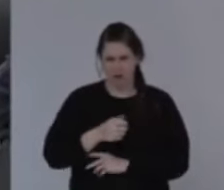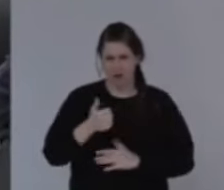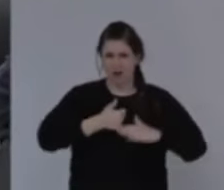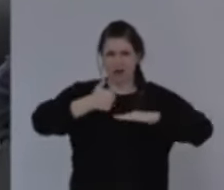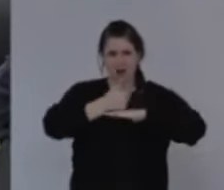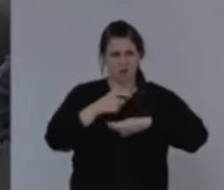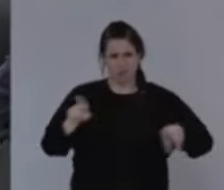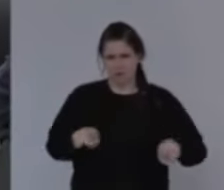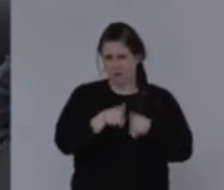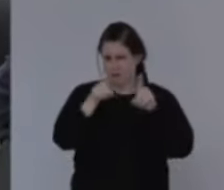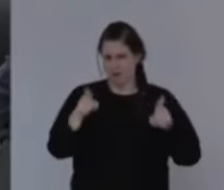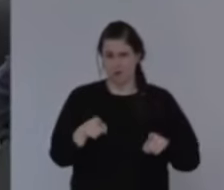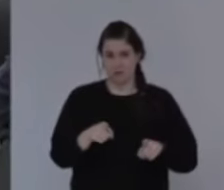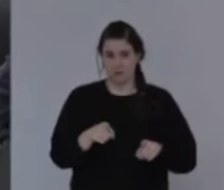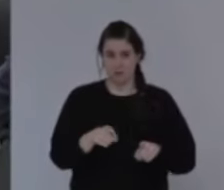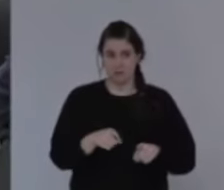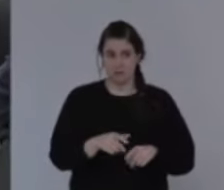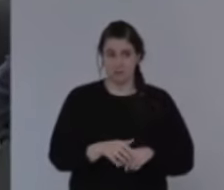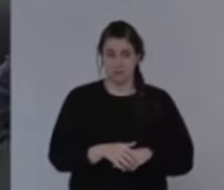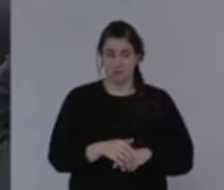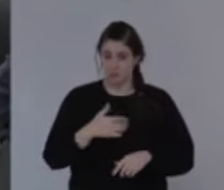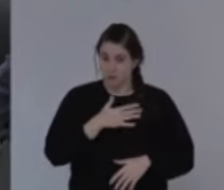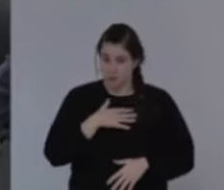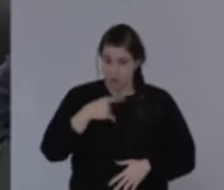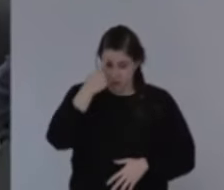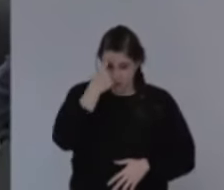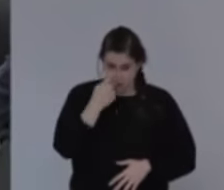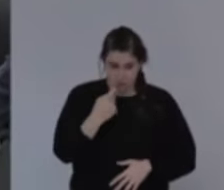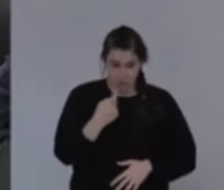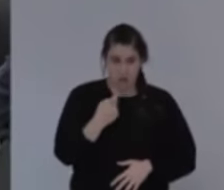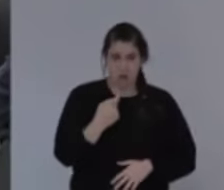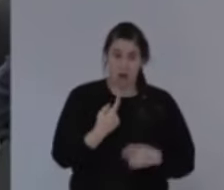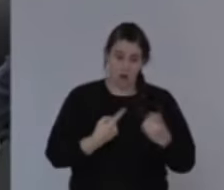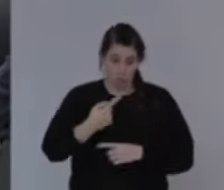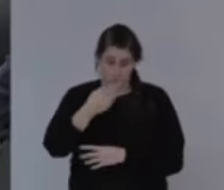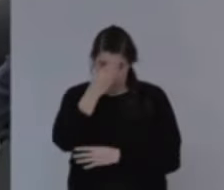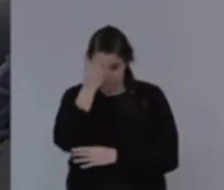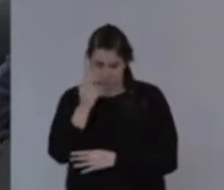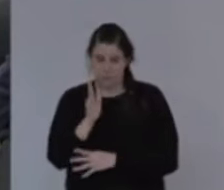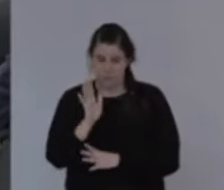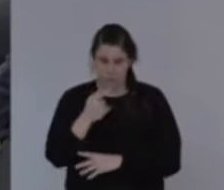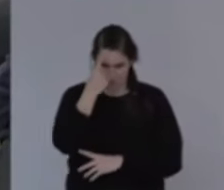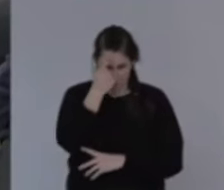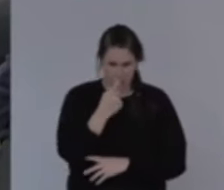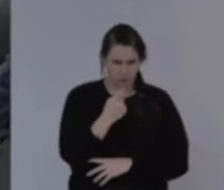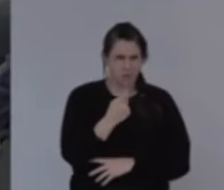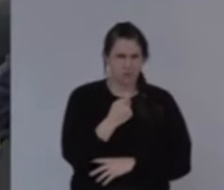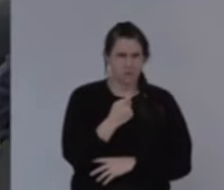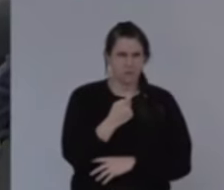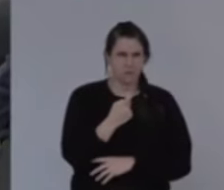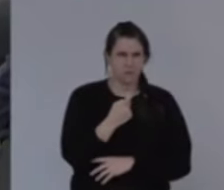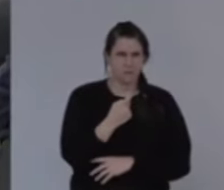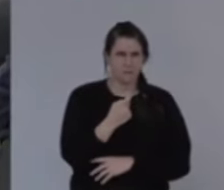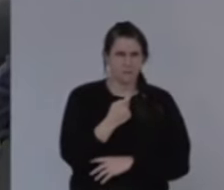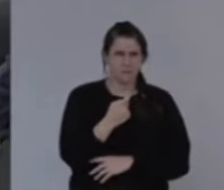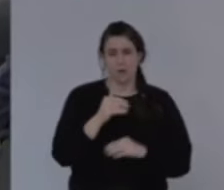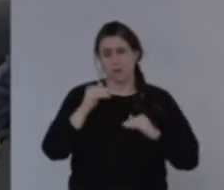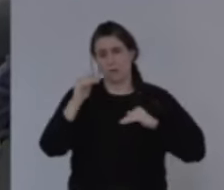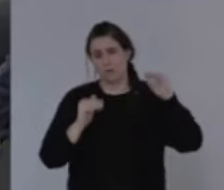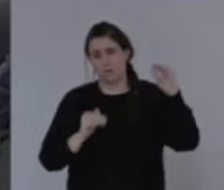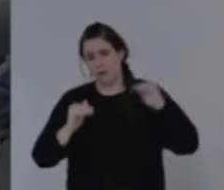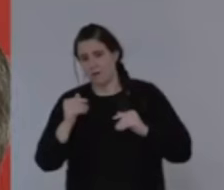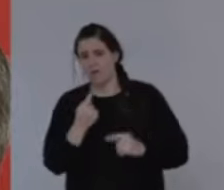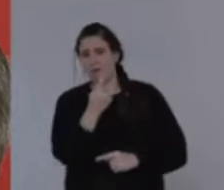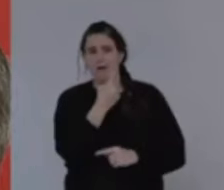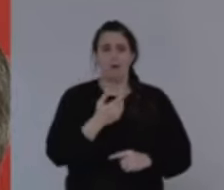Os quiero recordar que, por si alguien no lo recuerda, No quiero con esto establecer ninguna comparación, cada uno se queja